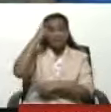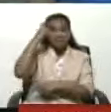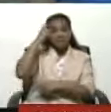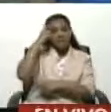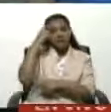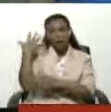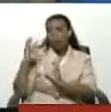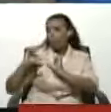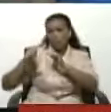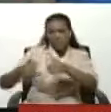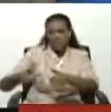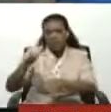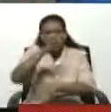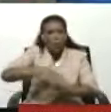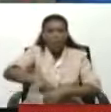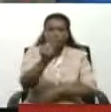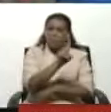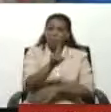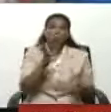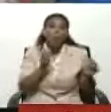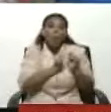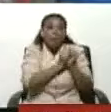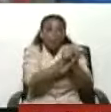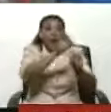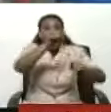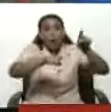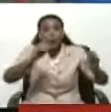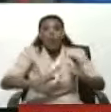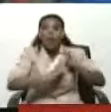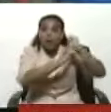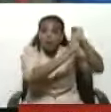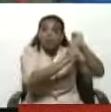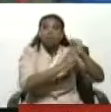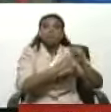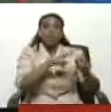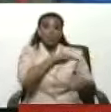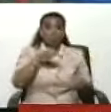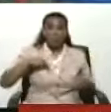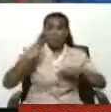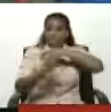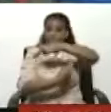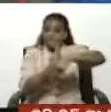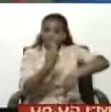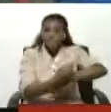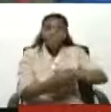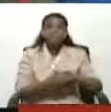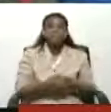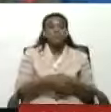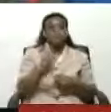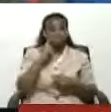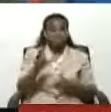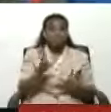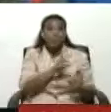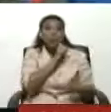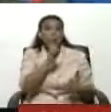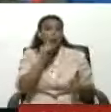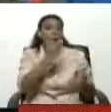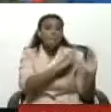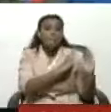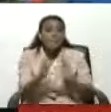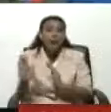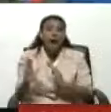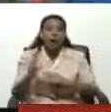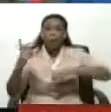bueno, arrancamos por todo el país con acompañamiento de algunos líderes de nuestra revolución. Hemos denominado el plan